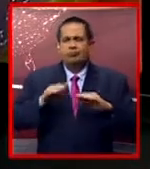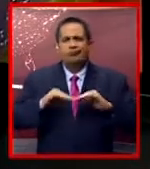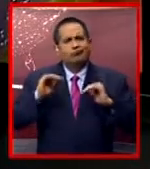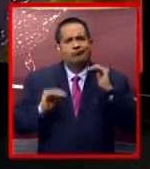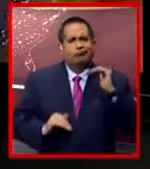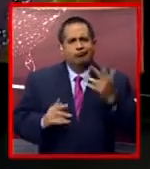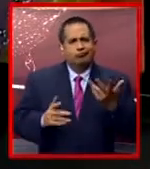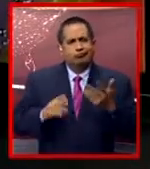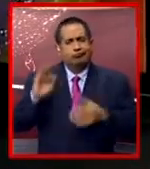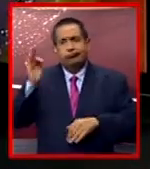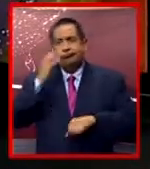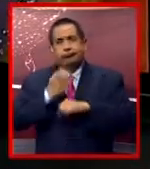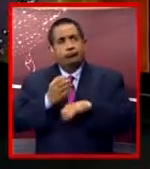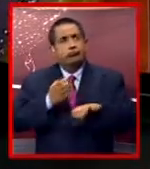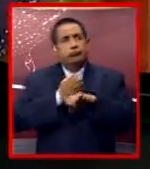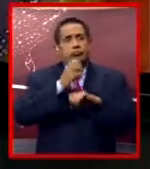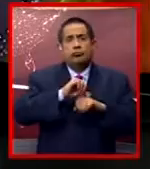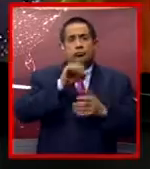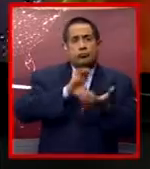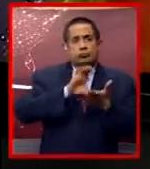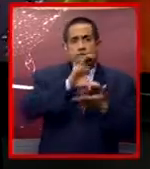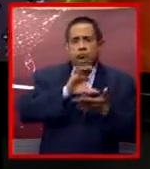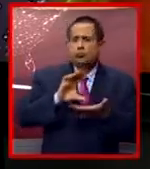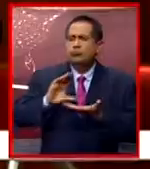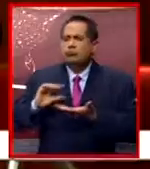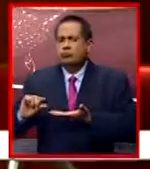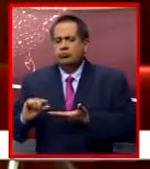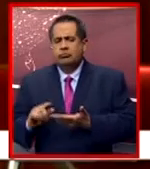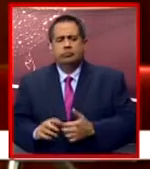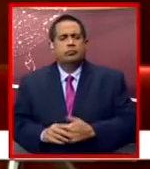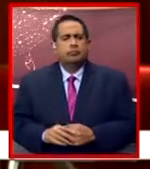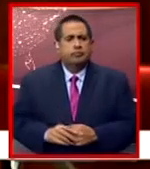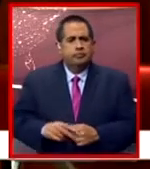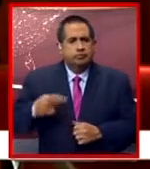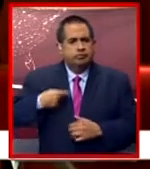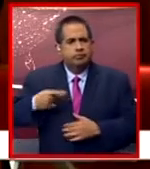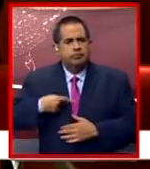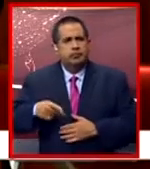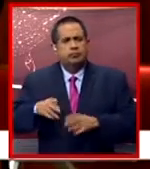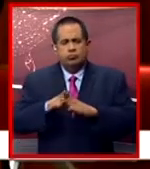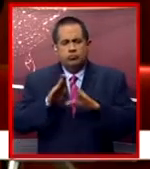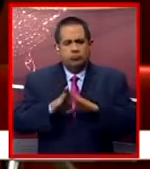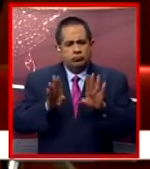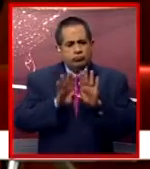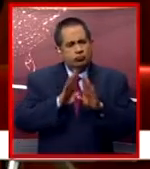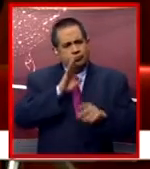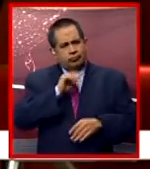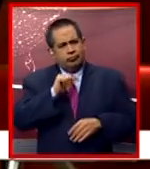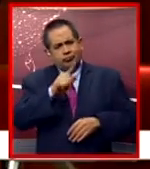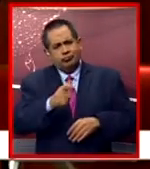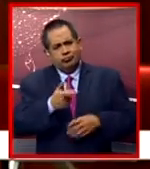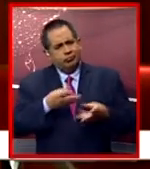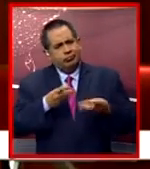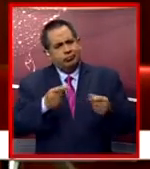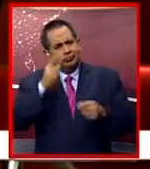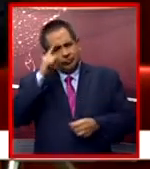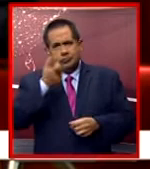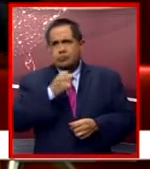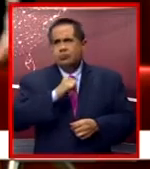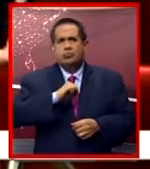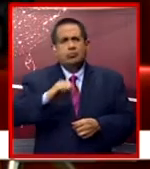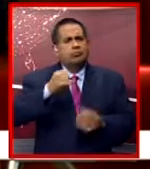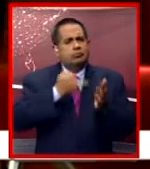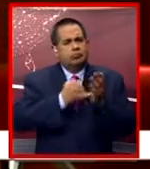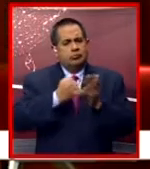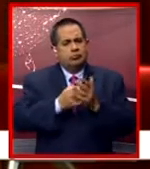asimétrico, dijo, que da la Federación a los estados. La gente se pregunta, ¿cuánto explica el mal desempeño económico el incremento de los impuestos